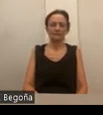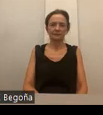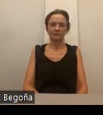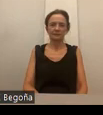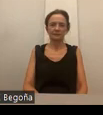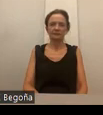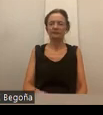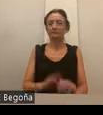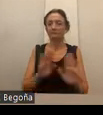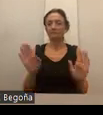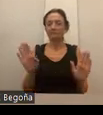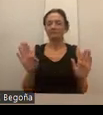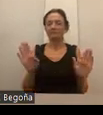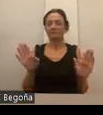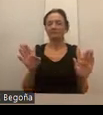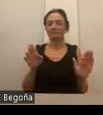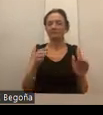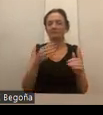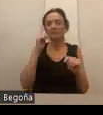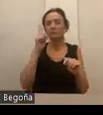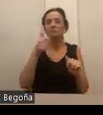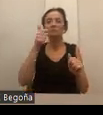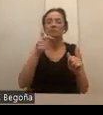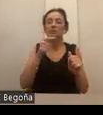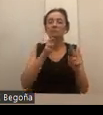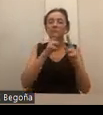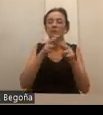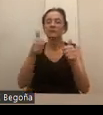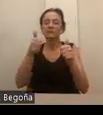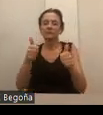Y creo que ya estamos. No sé si tenéis alguna pregunta más.